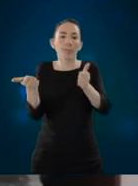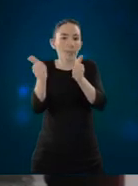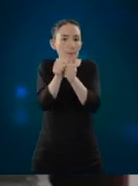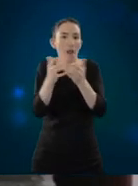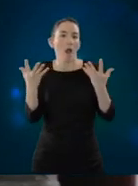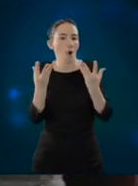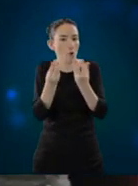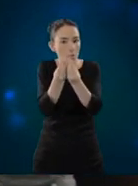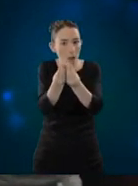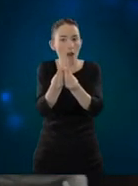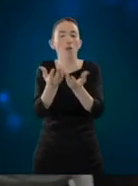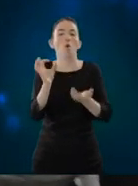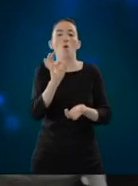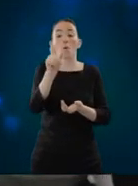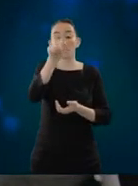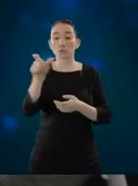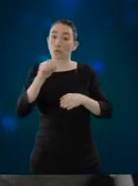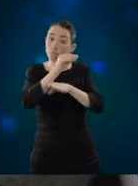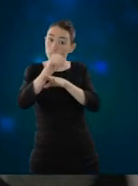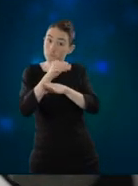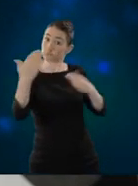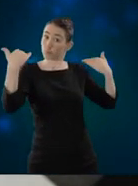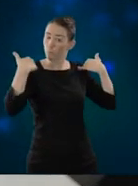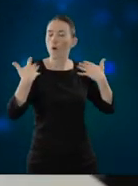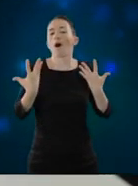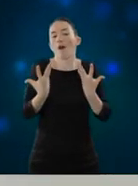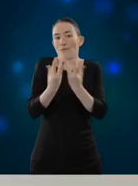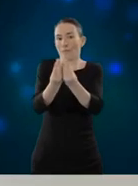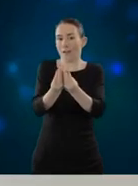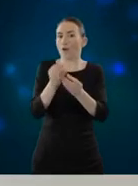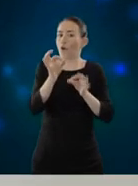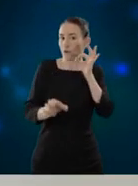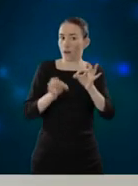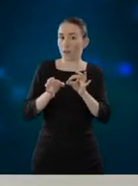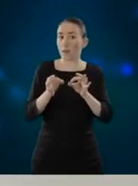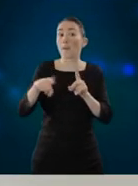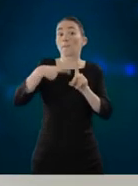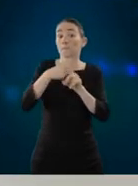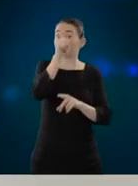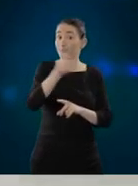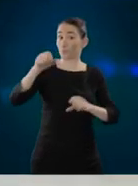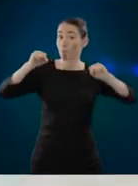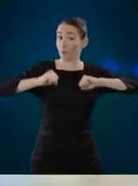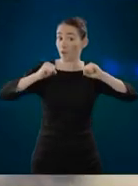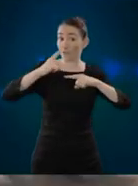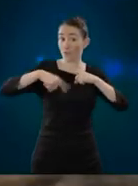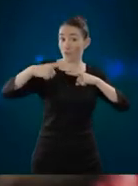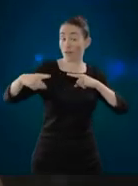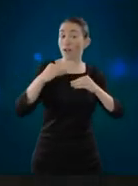sus cuidadores, así como a las personas mayores en sus actividades diarias.